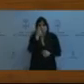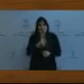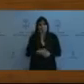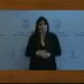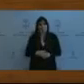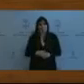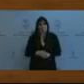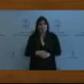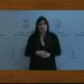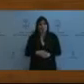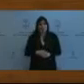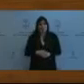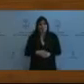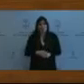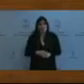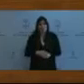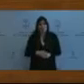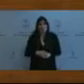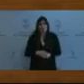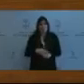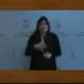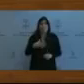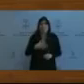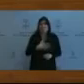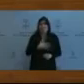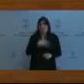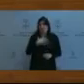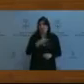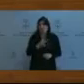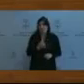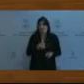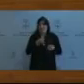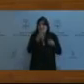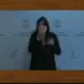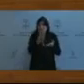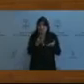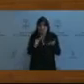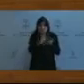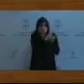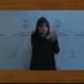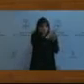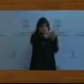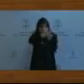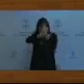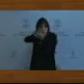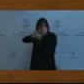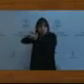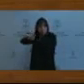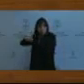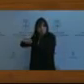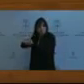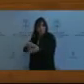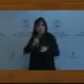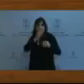sensato recopilar toda esta documentación, todos estos estudios, toda esta información relacionada con la agricultura en Asturias